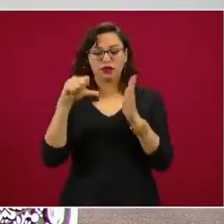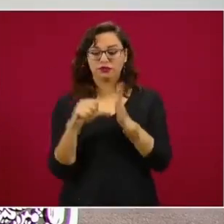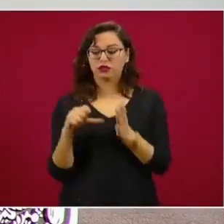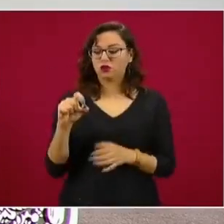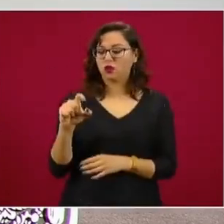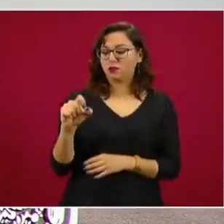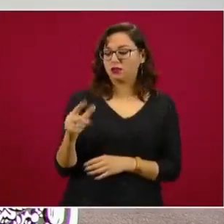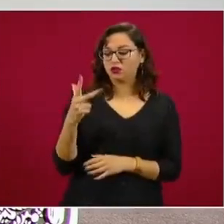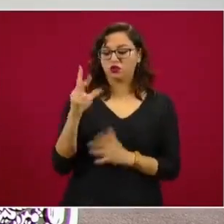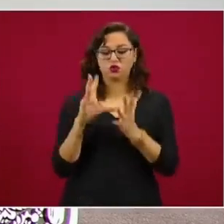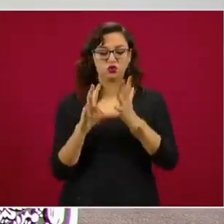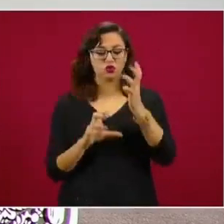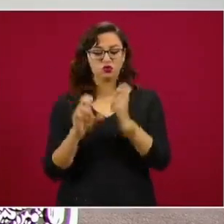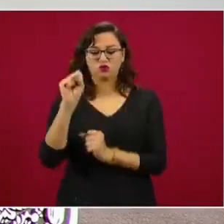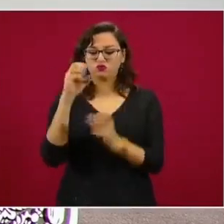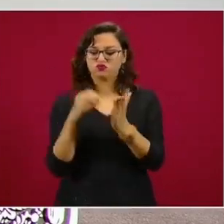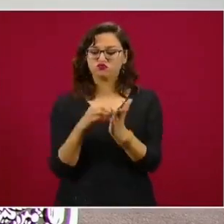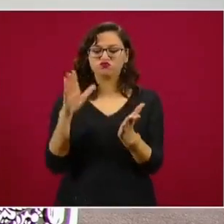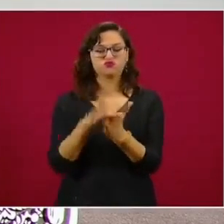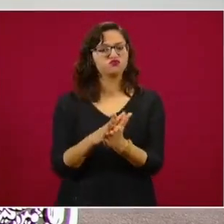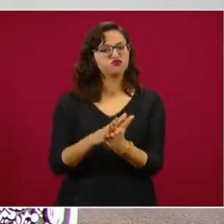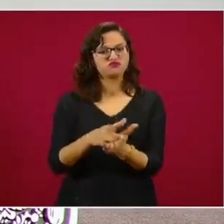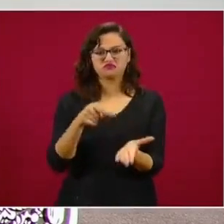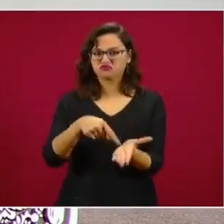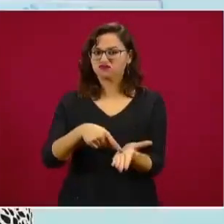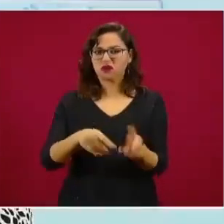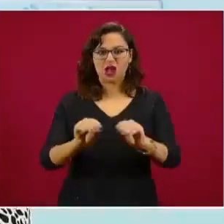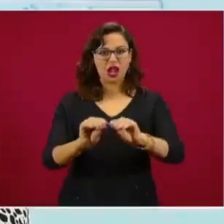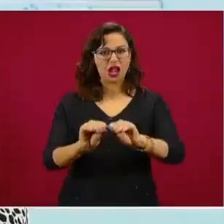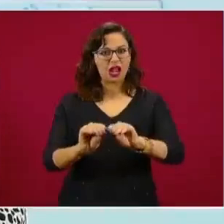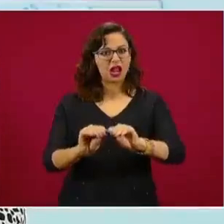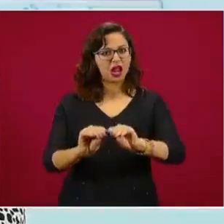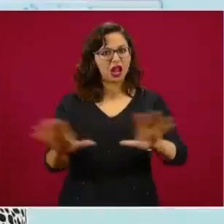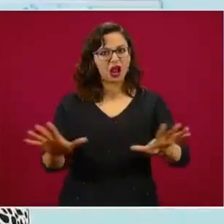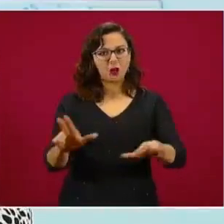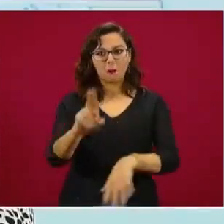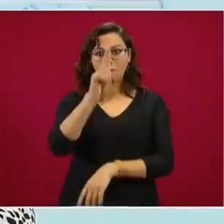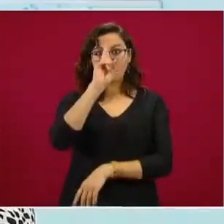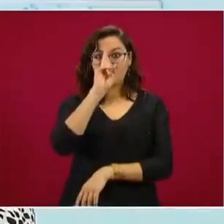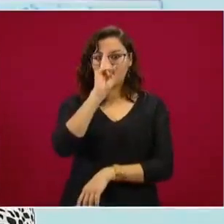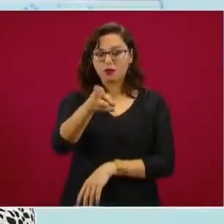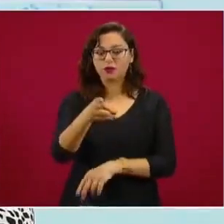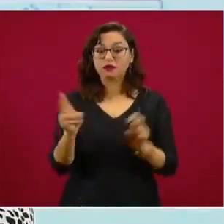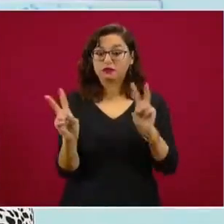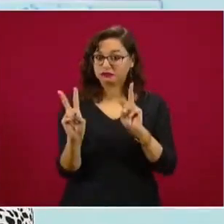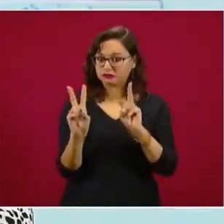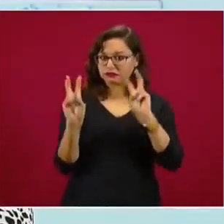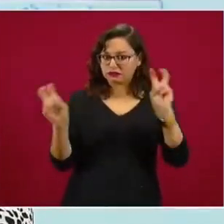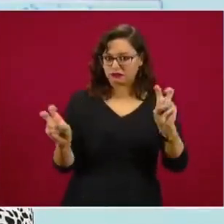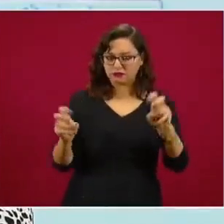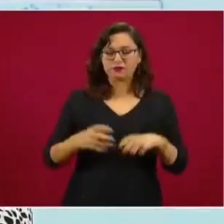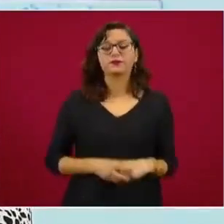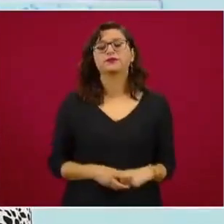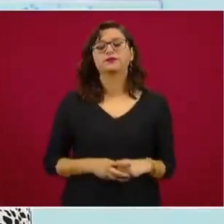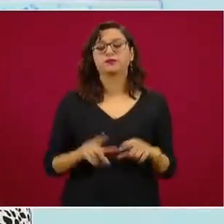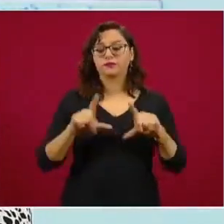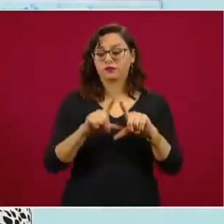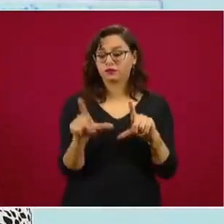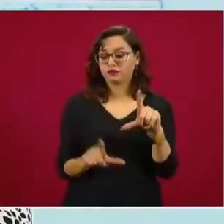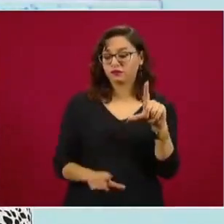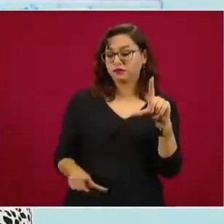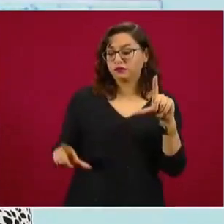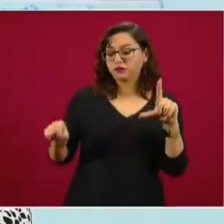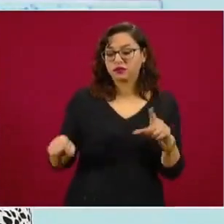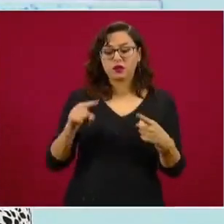donde explícitamente se prohibieron, me voy a permitir leerlo, que dice: en los Estados Unidos mexicanos quedan prohibidos